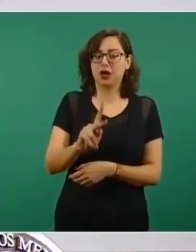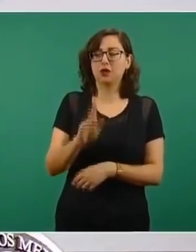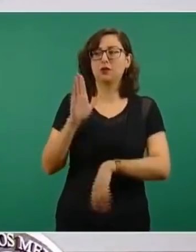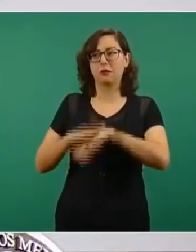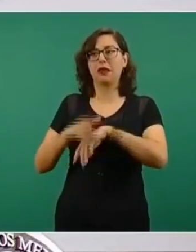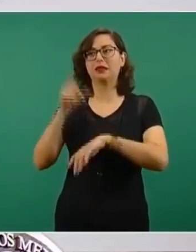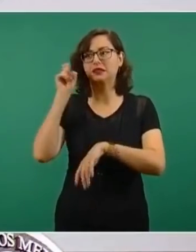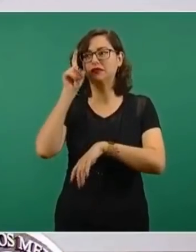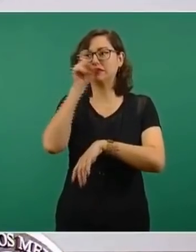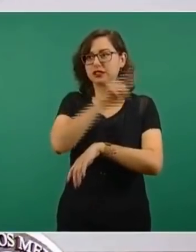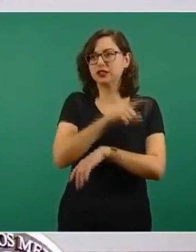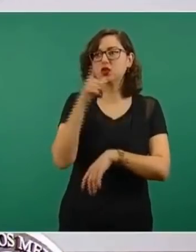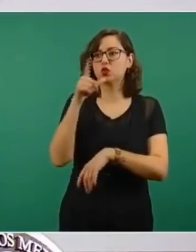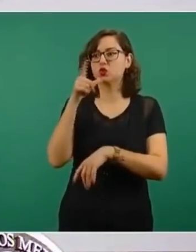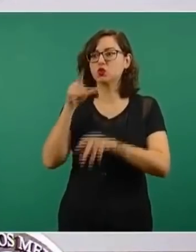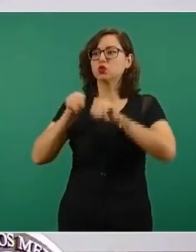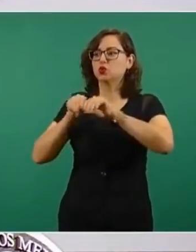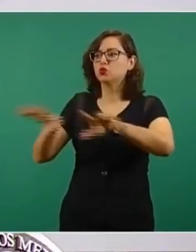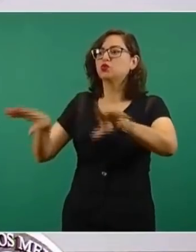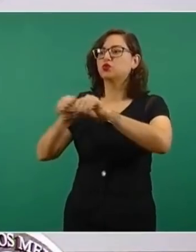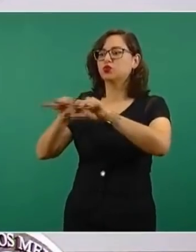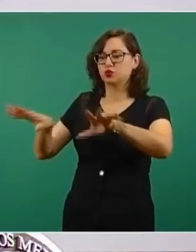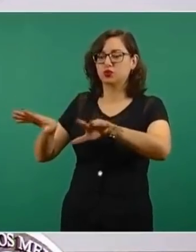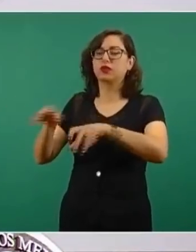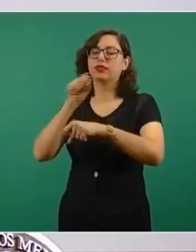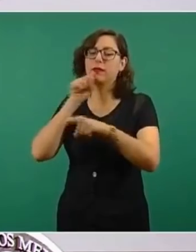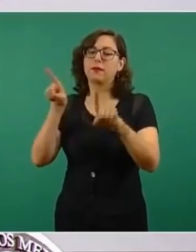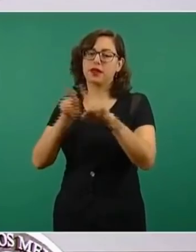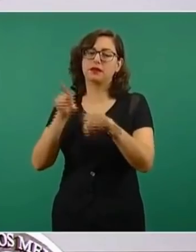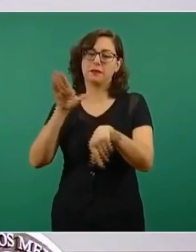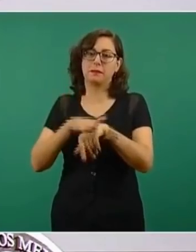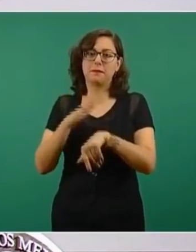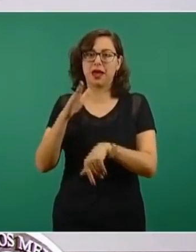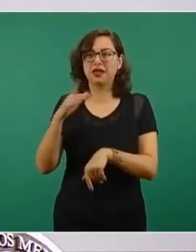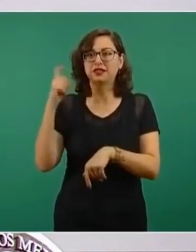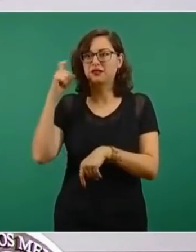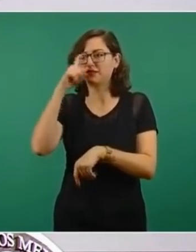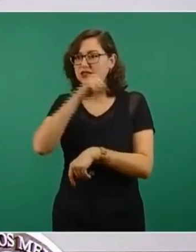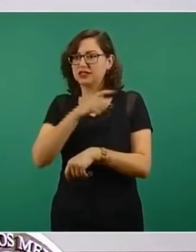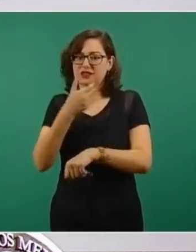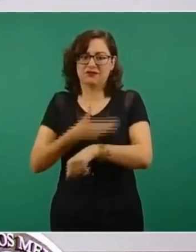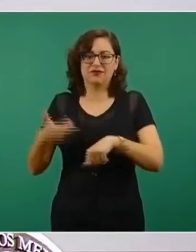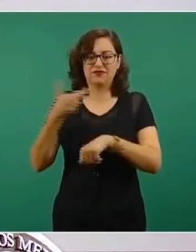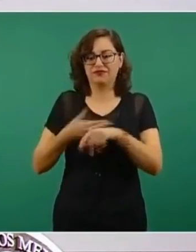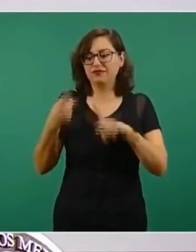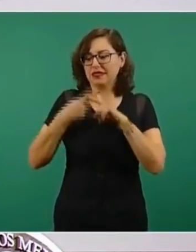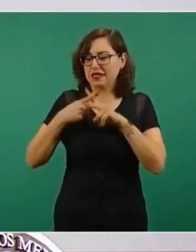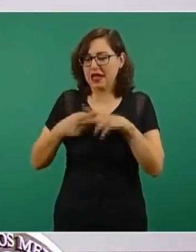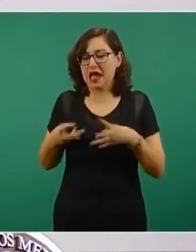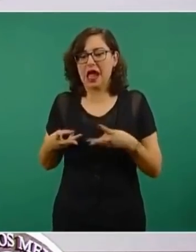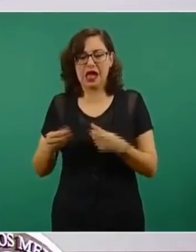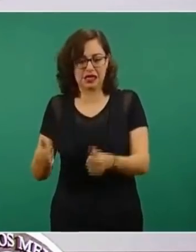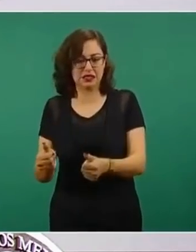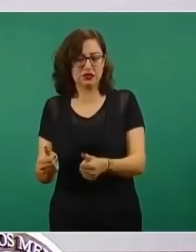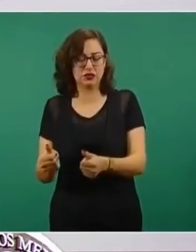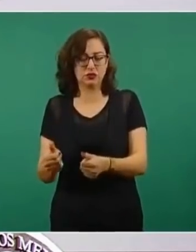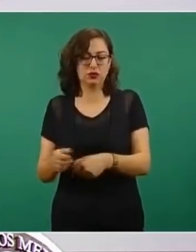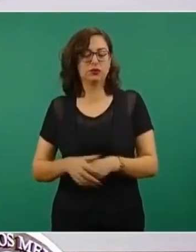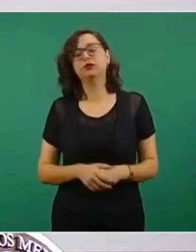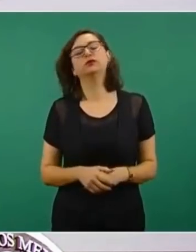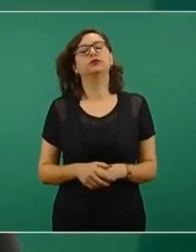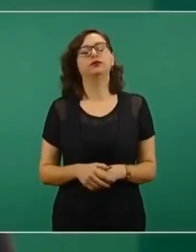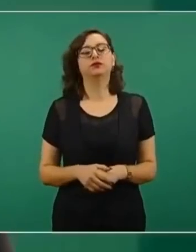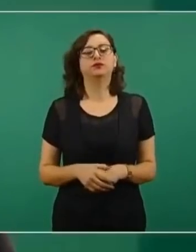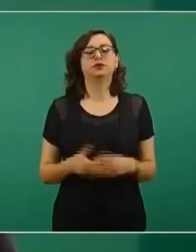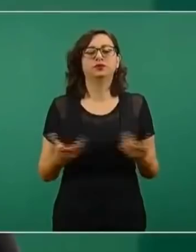¿no? El único mecanismo que tiene cualquier suministrador hoy en día en el mercado para poder hacer pagos al